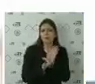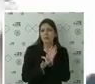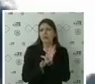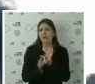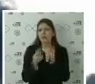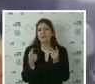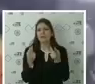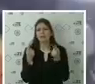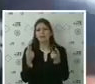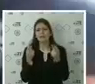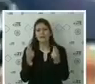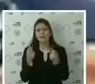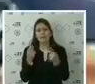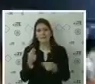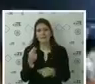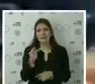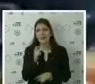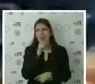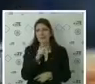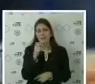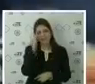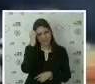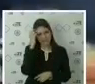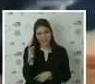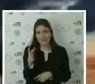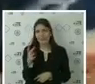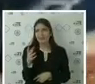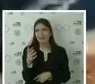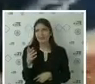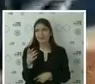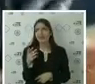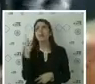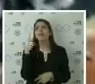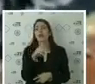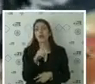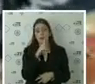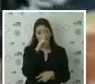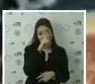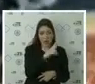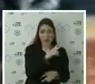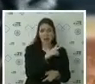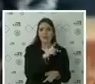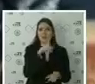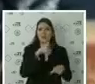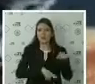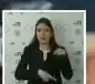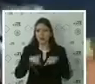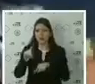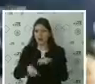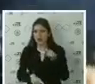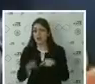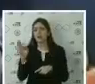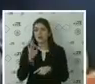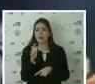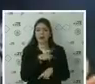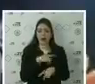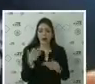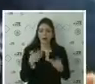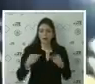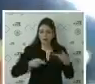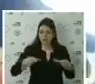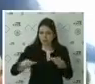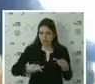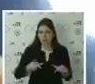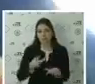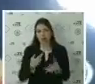ay, ya se me fue la palabra. Pero bueno, va a disminuir la violencia un poco si hacemos algo al respecto.